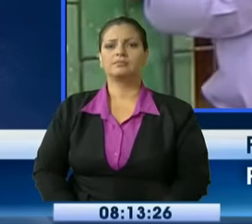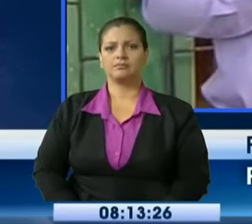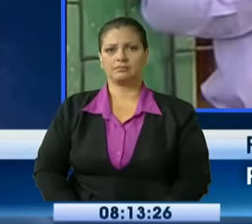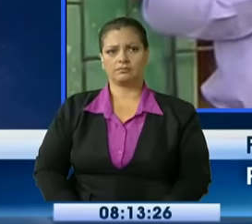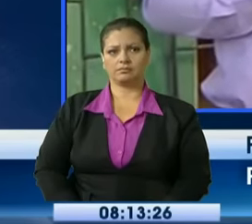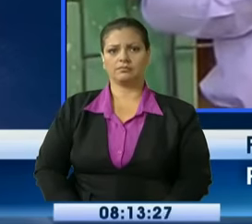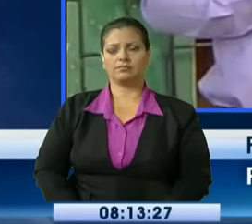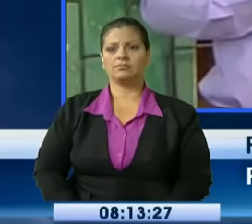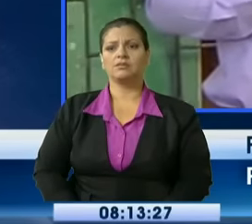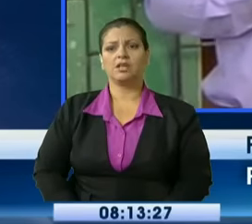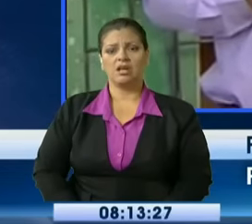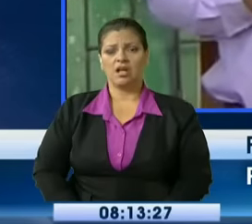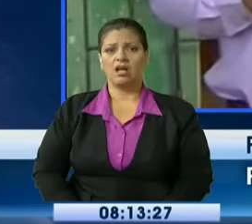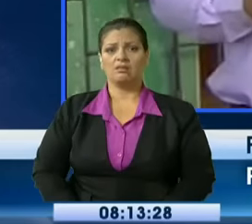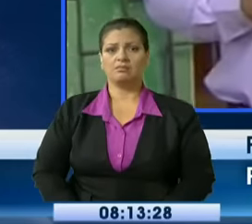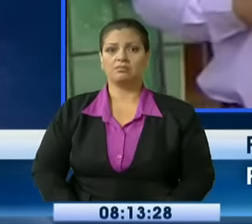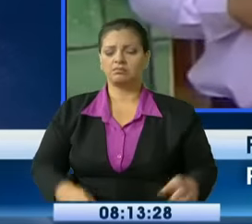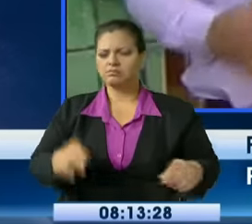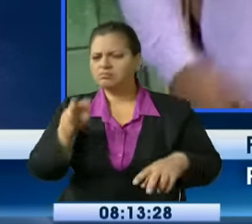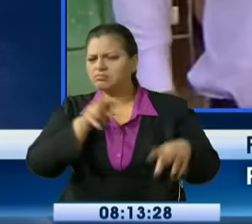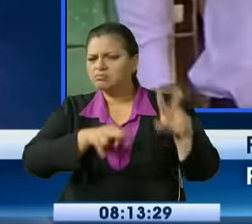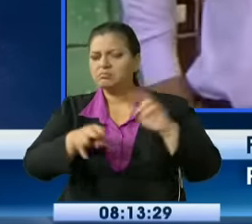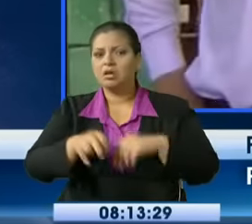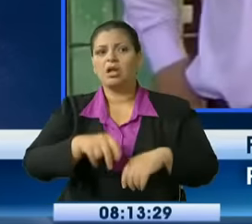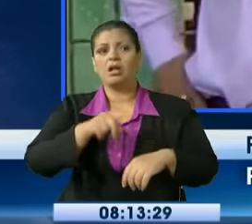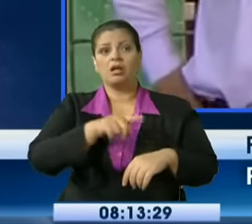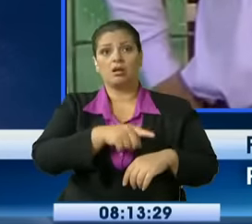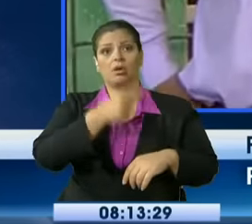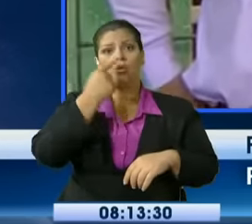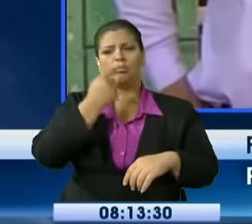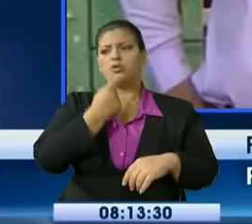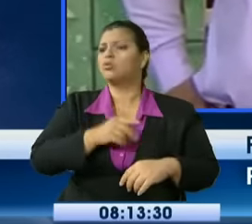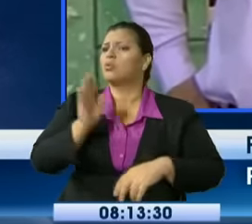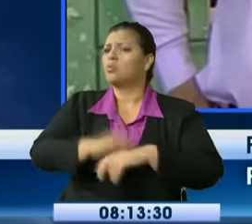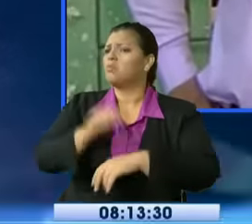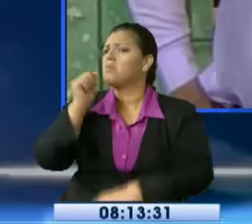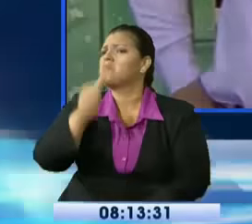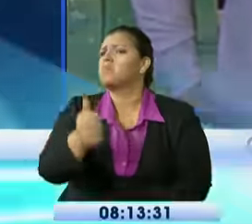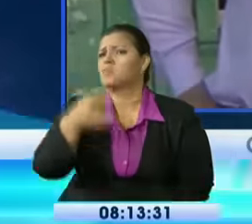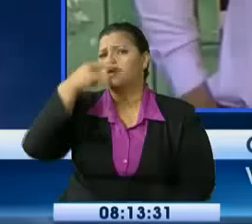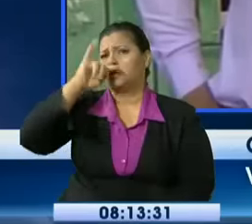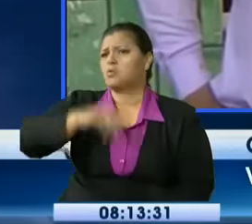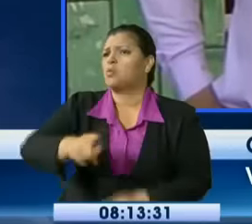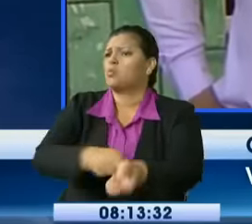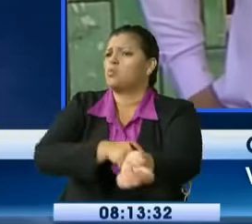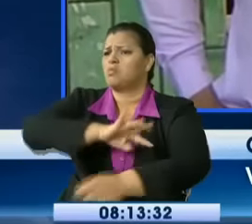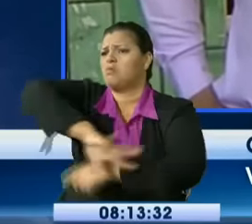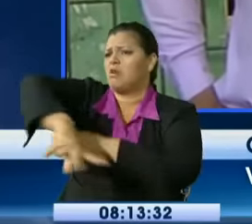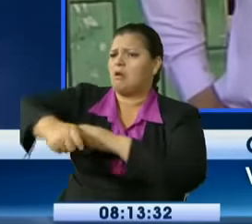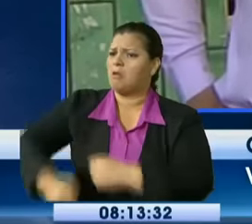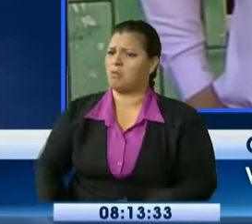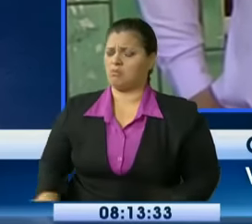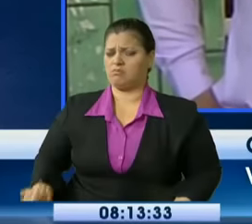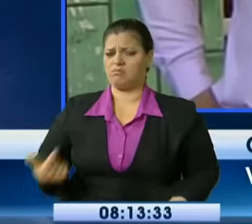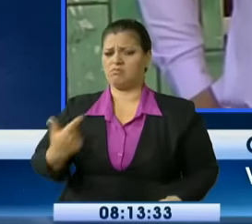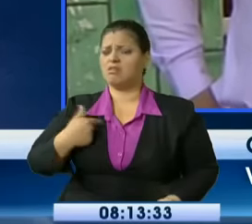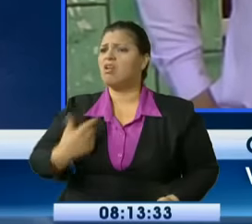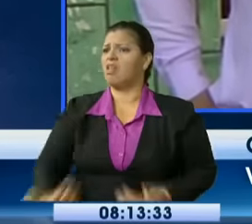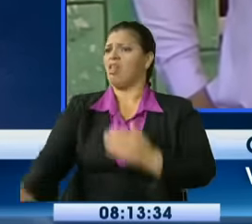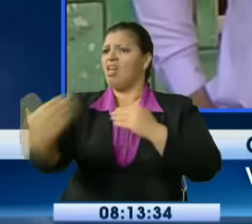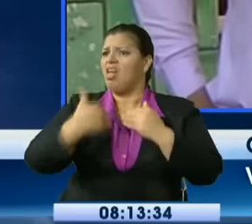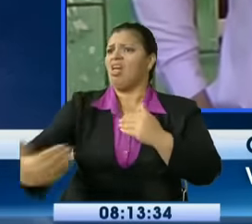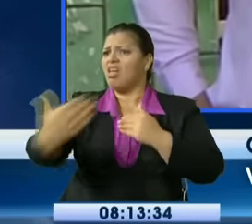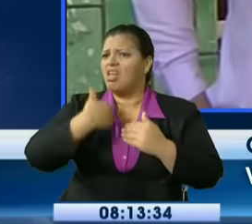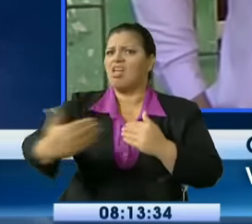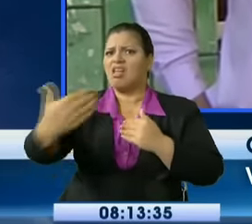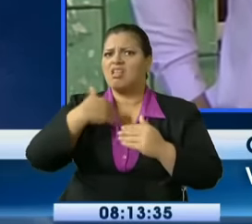cuerpo? ¿Cómo apareció el cuerpo? Exactamente, ¿cómo aparece el cuerpo? Con esa hazaña. Por el celular que supuestamente le estaba robando.